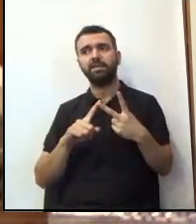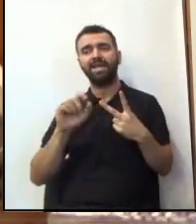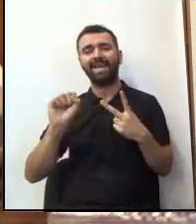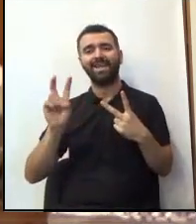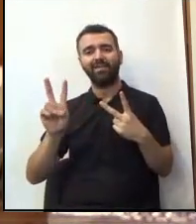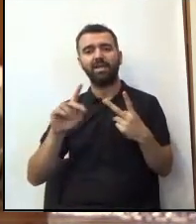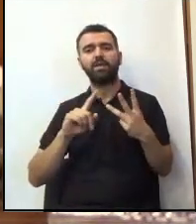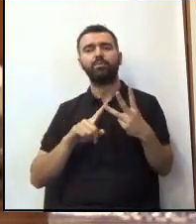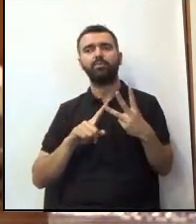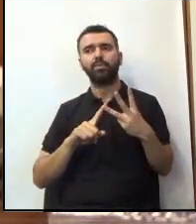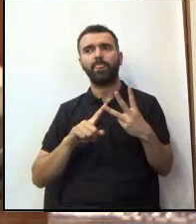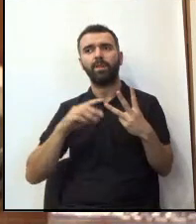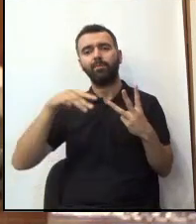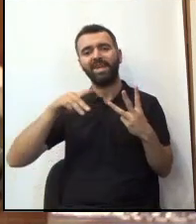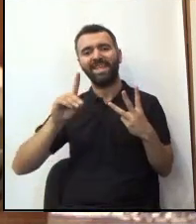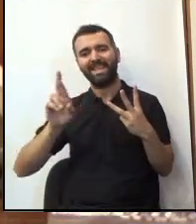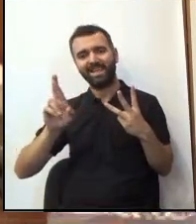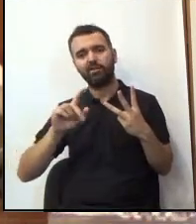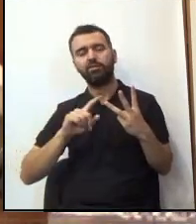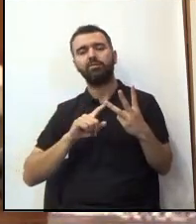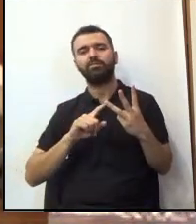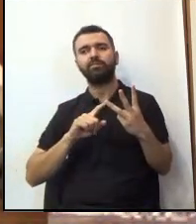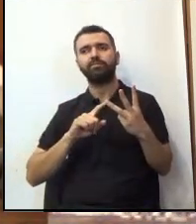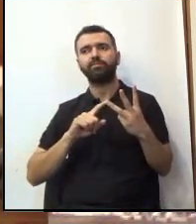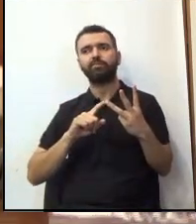Alejandra Valle, Mireya del Río,